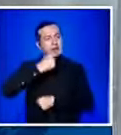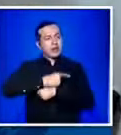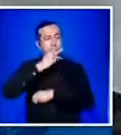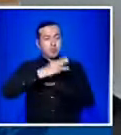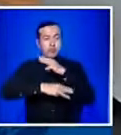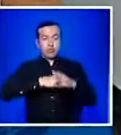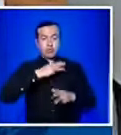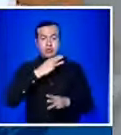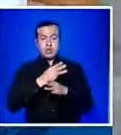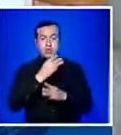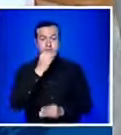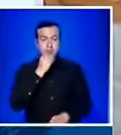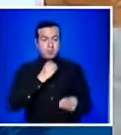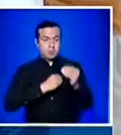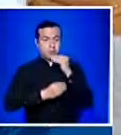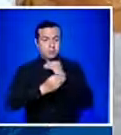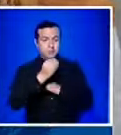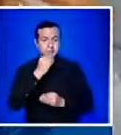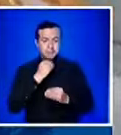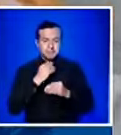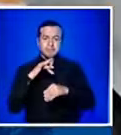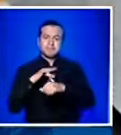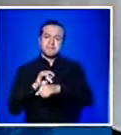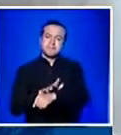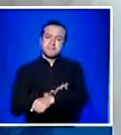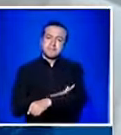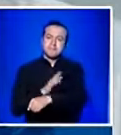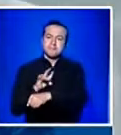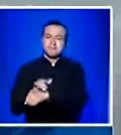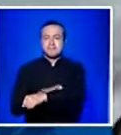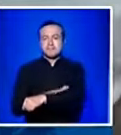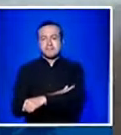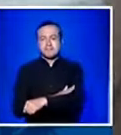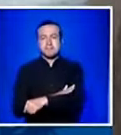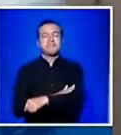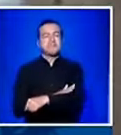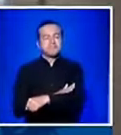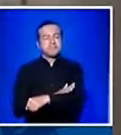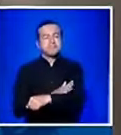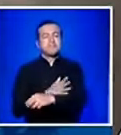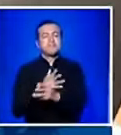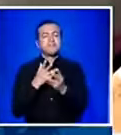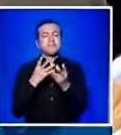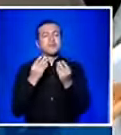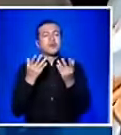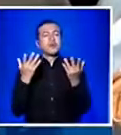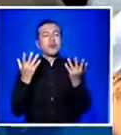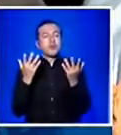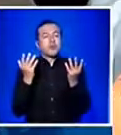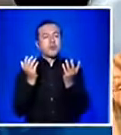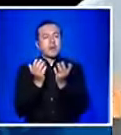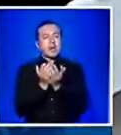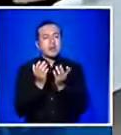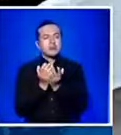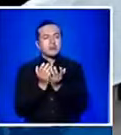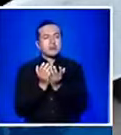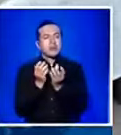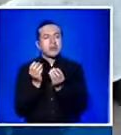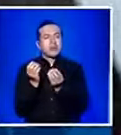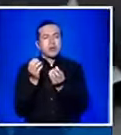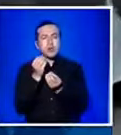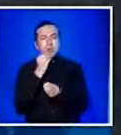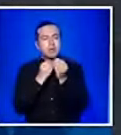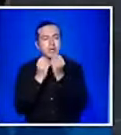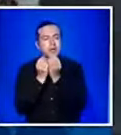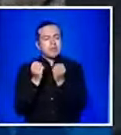Alimentación, estamos pues concientizando un poco sobre la pérdida de alimentos, el desperdicio que existe en el mundo de alimentos y por